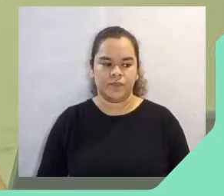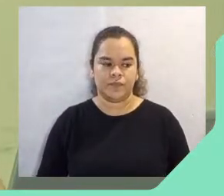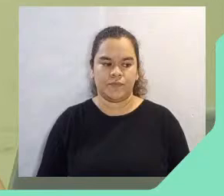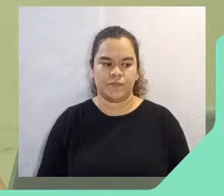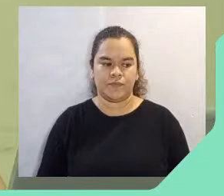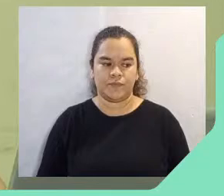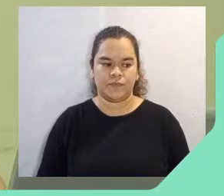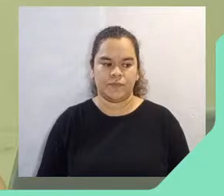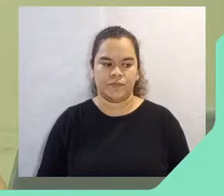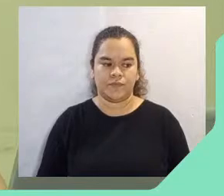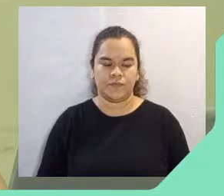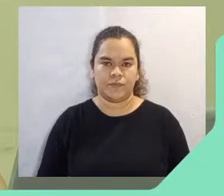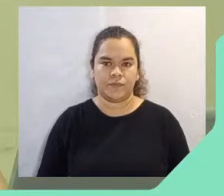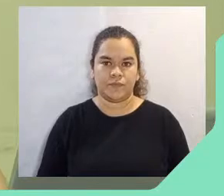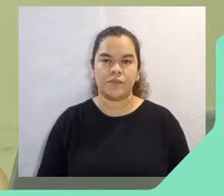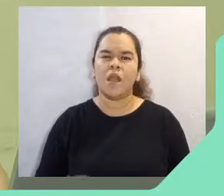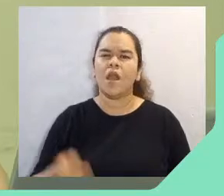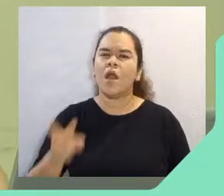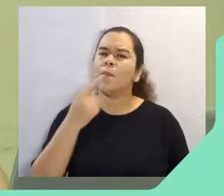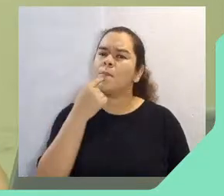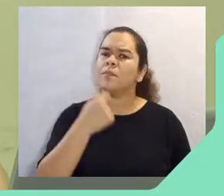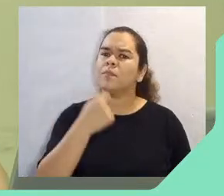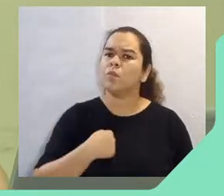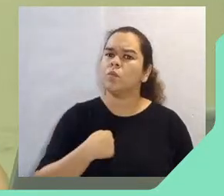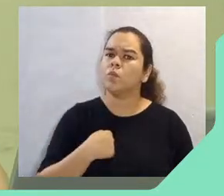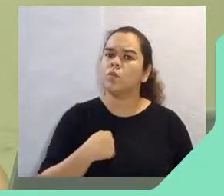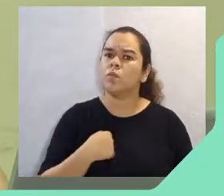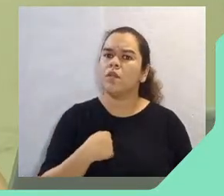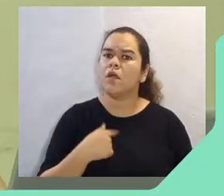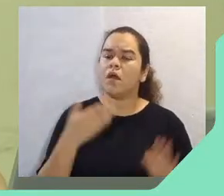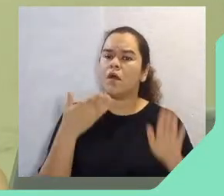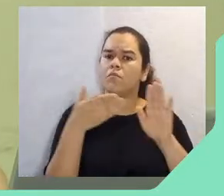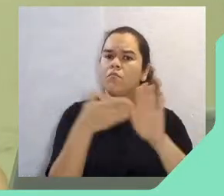se cursan en el campus o en la sede de 9 de julio.